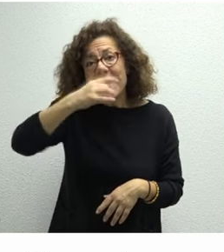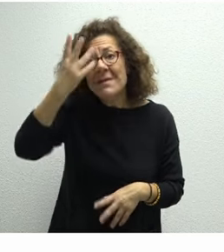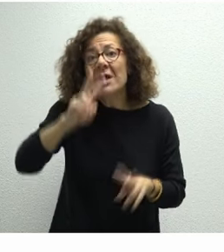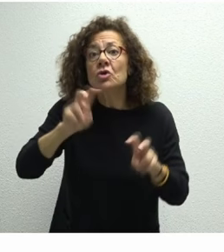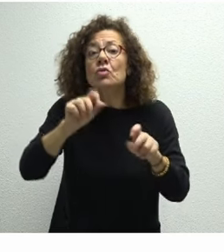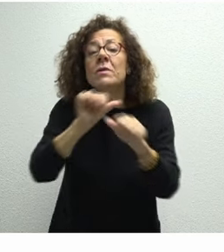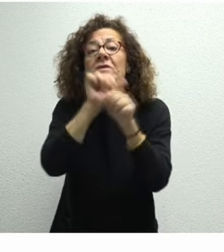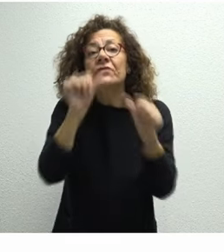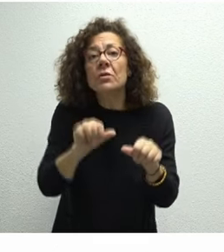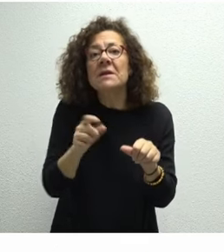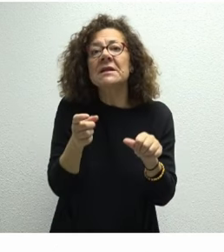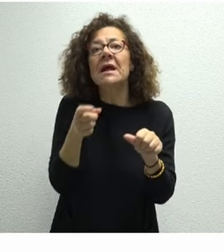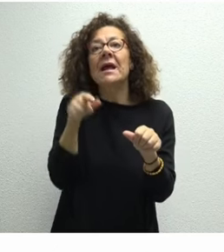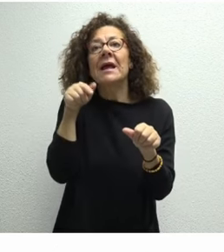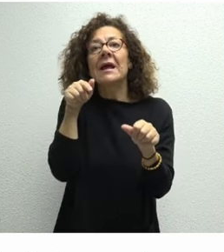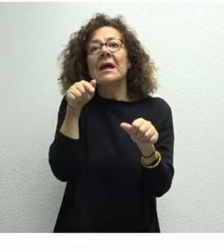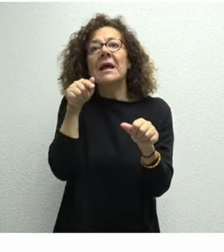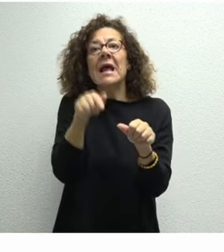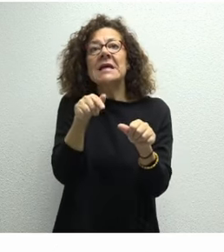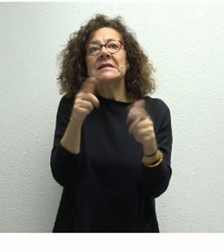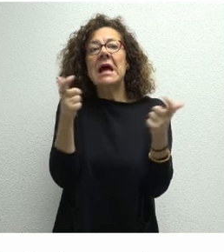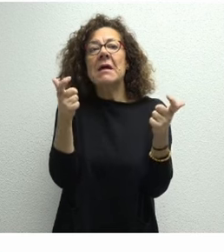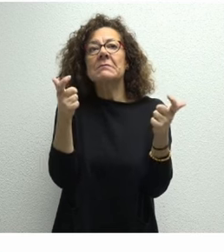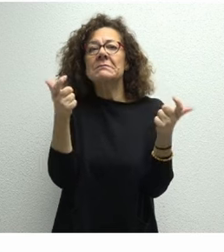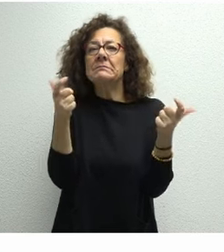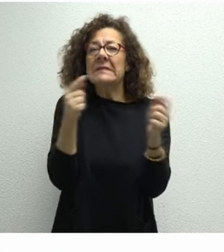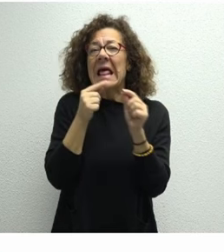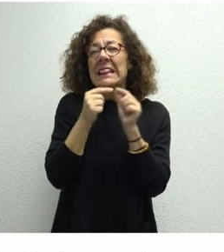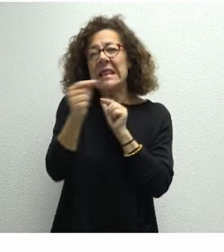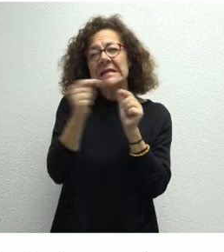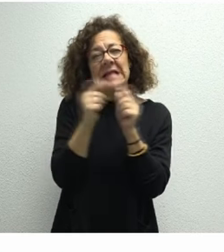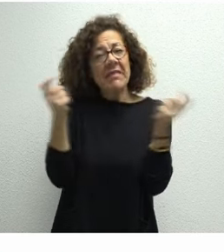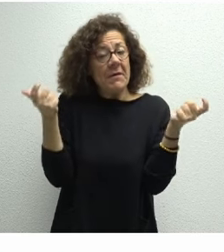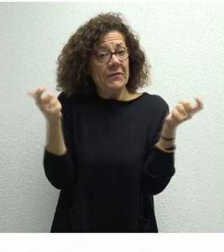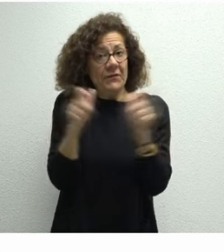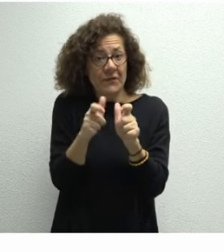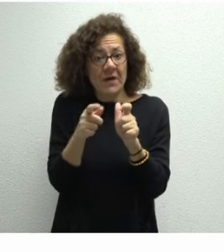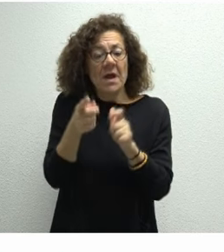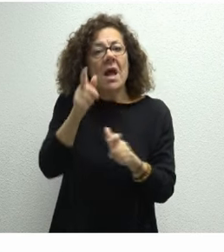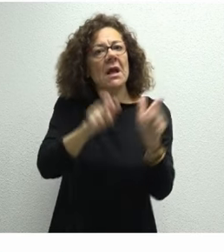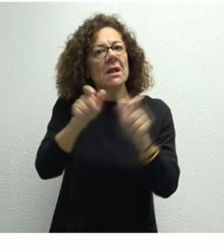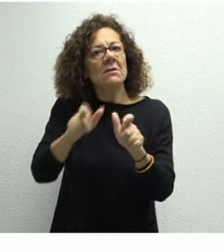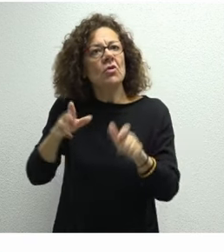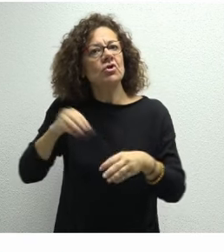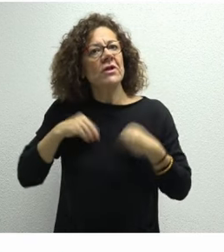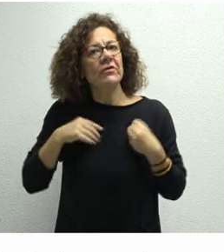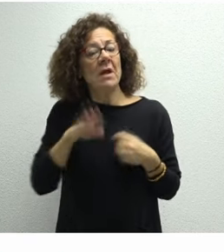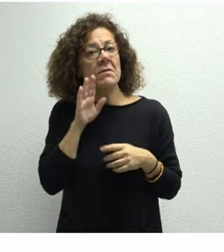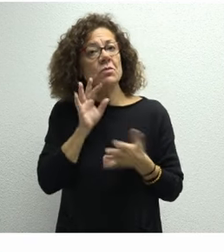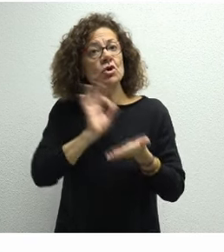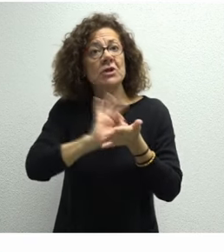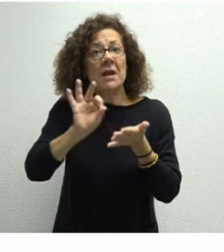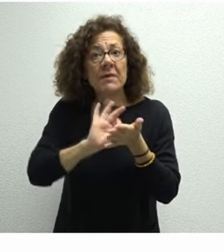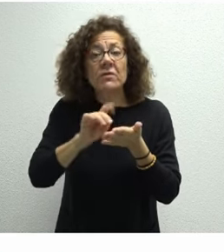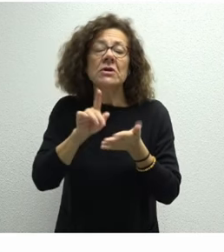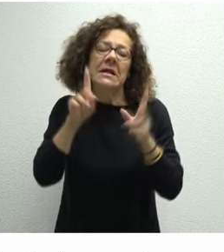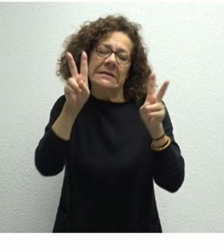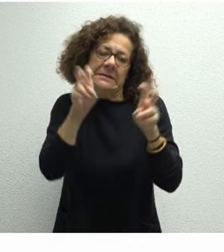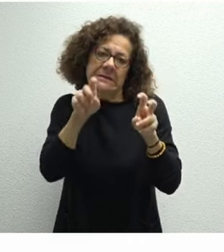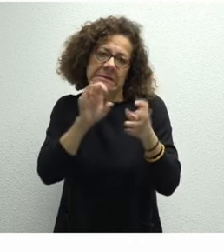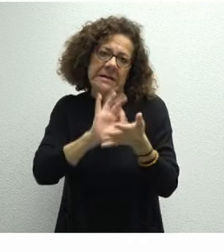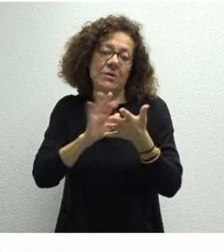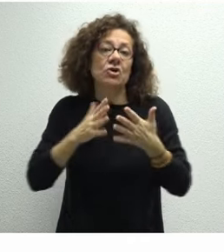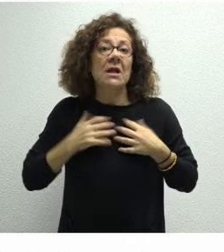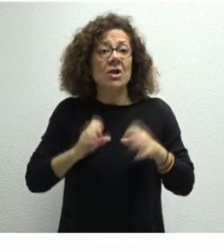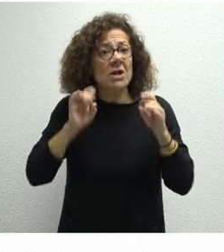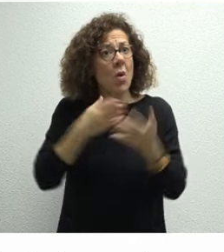de aminorar ese esa distancia y que las personas puedan disfrutar de los mismos servicios en este caso el sanitario que el resto